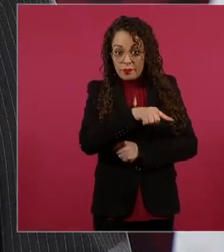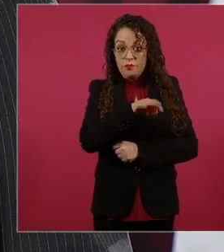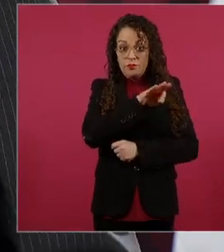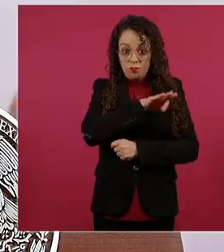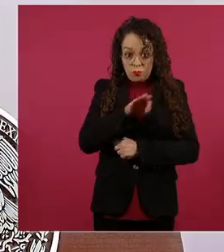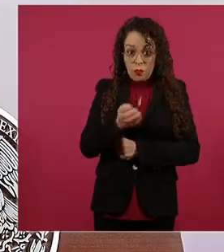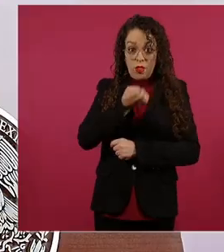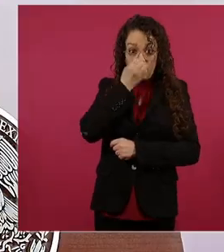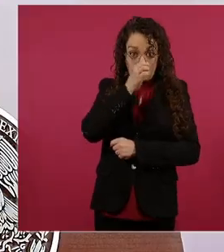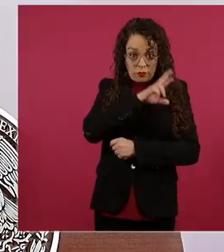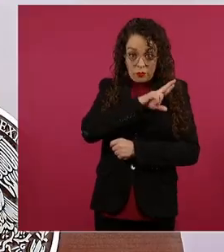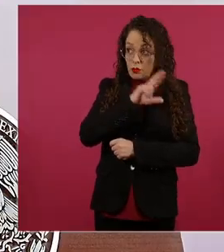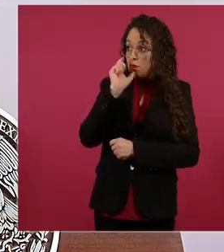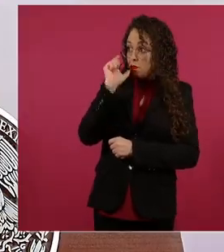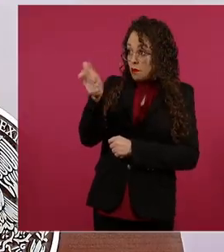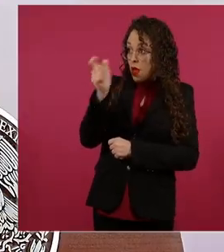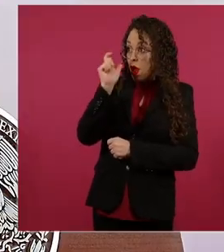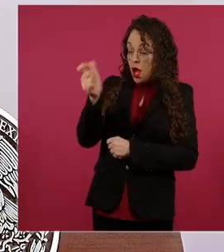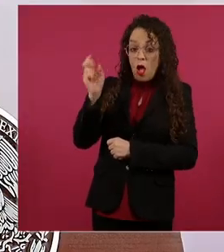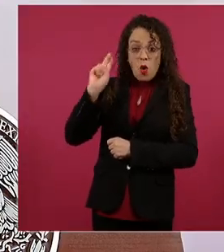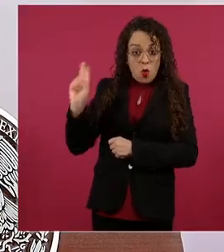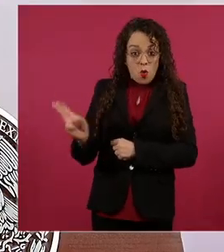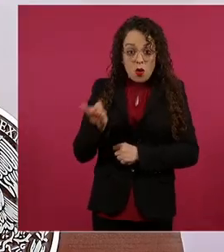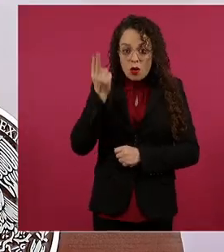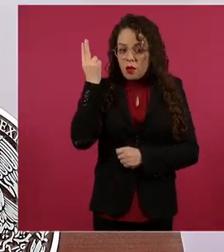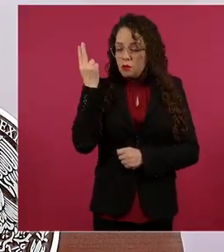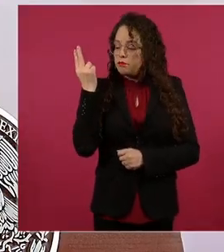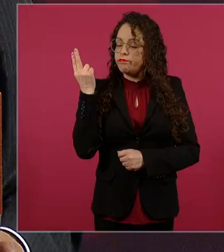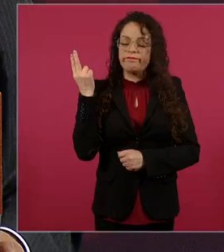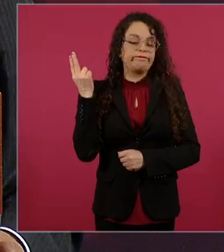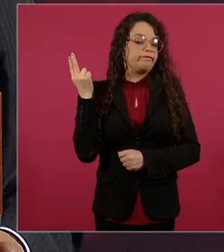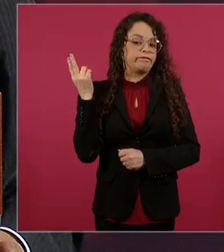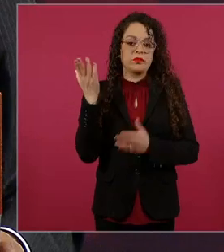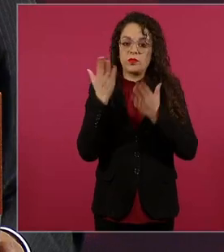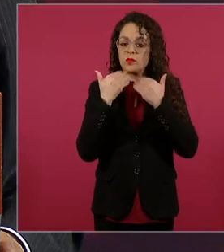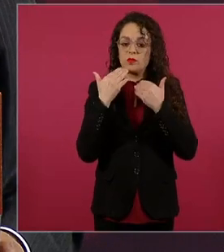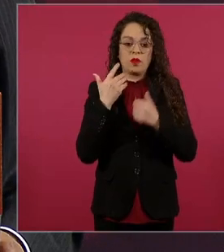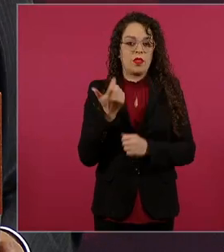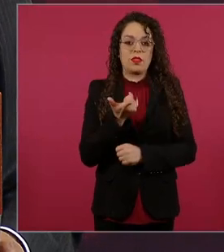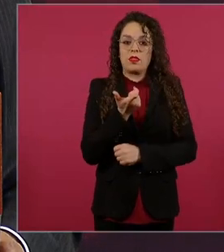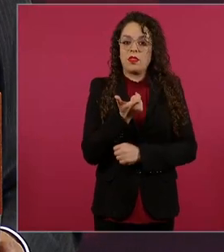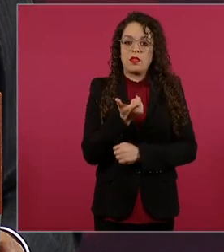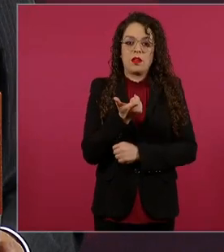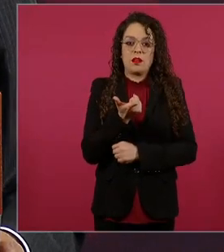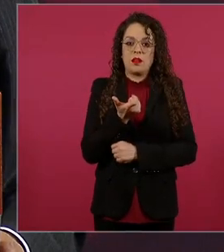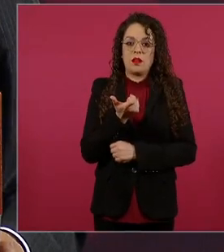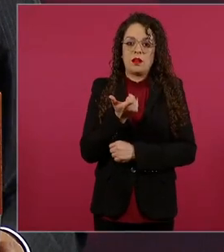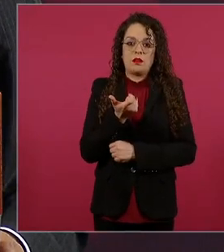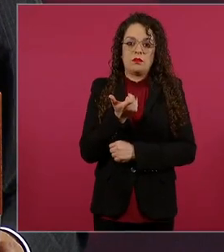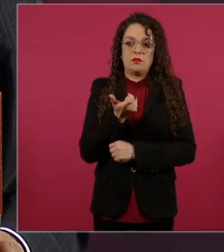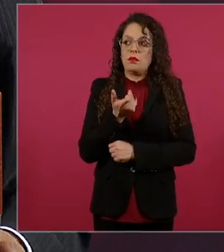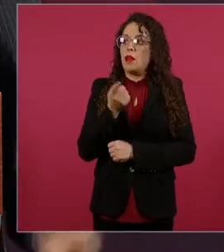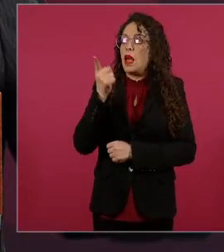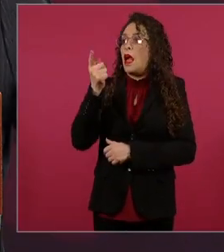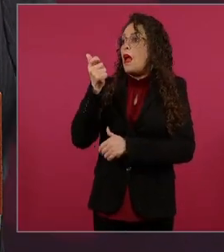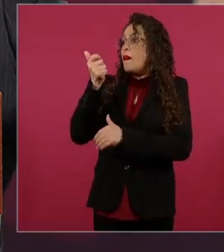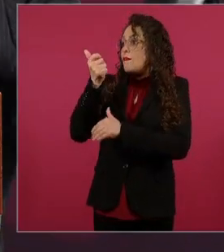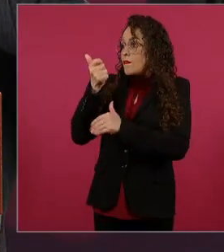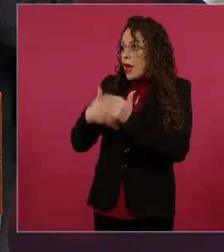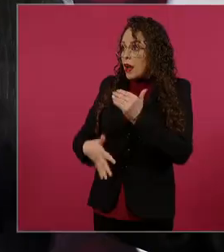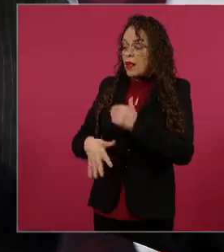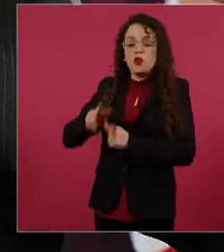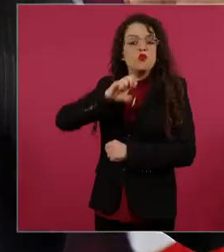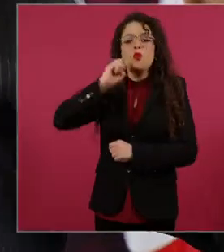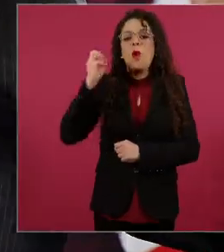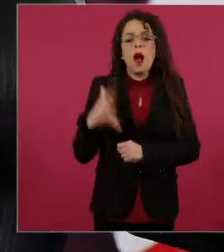una universidad privada por muy poco que cobren entonces ¿qué sucedió? sí que se